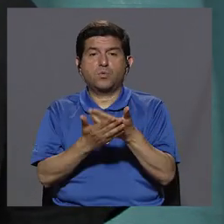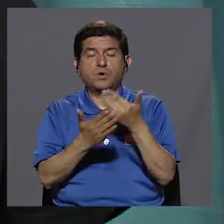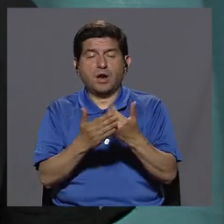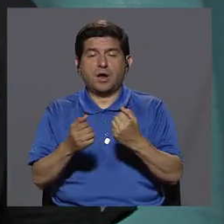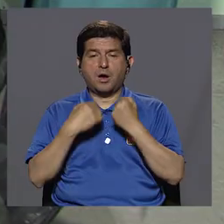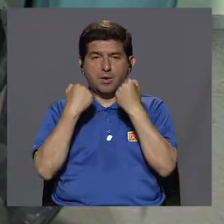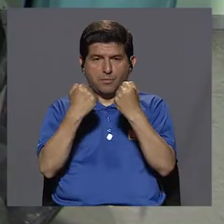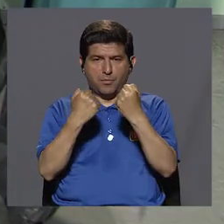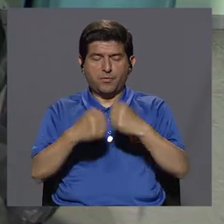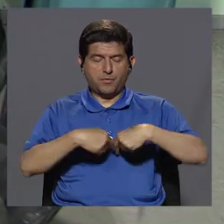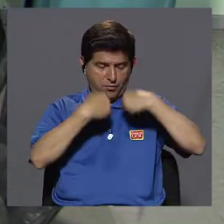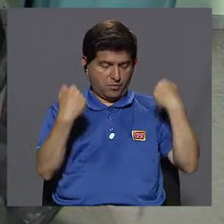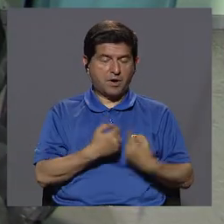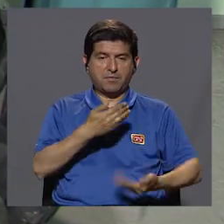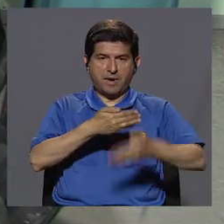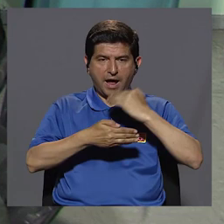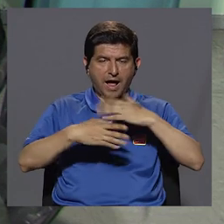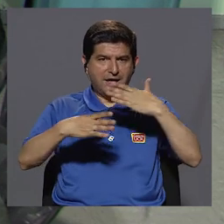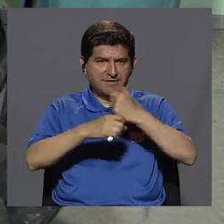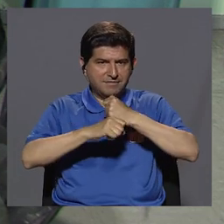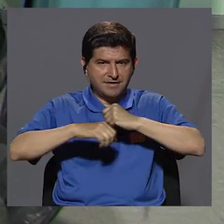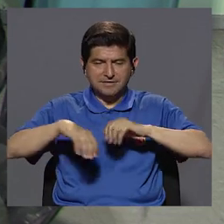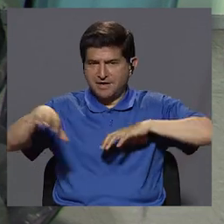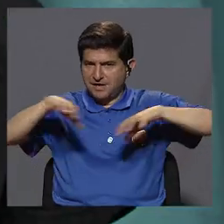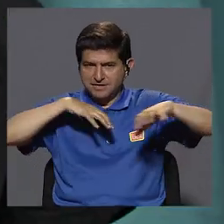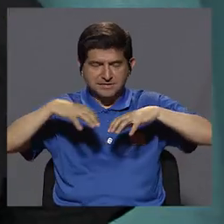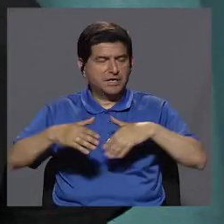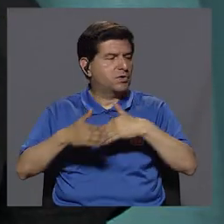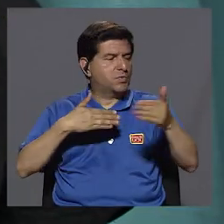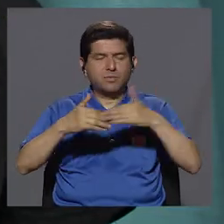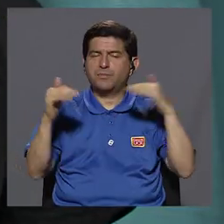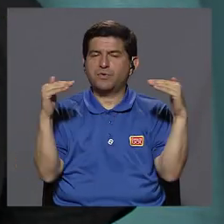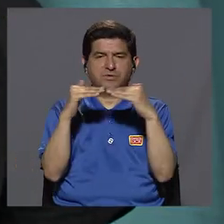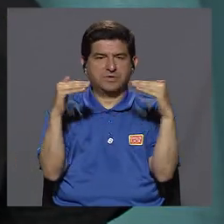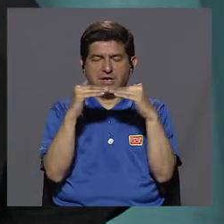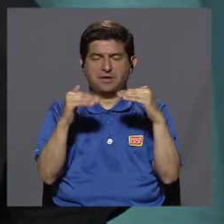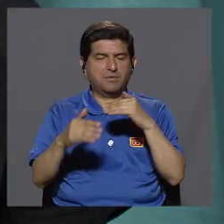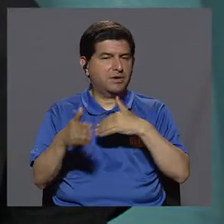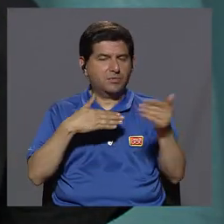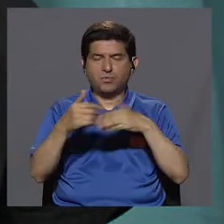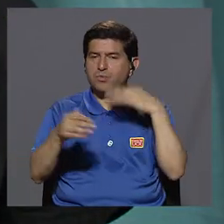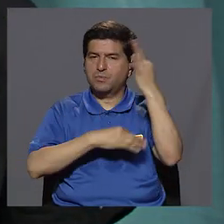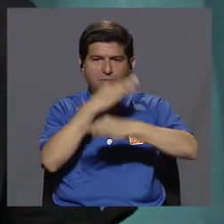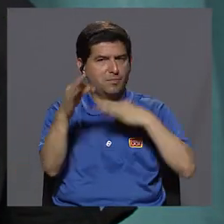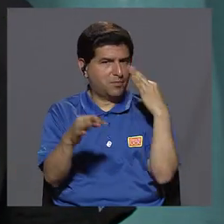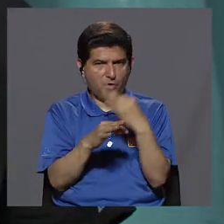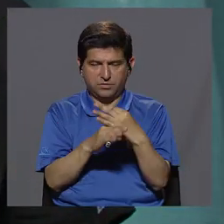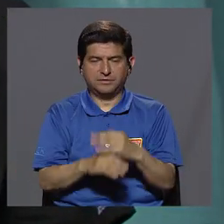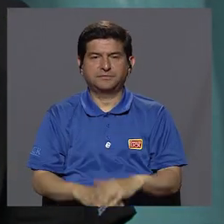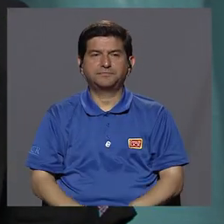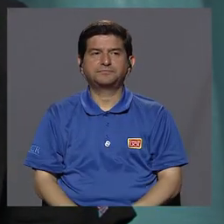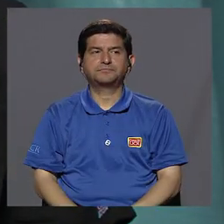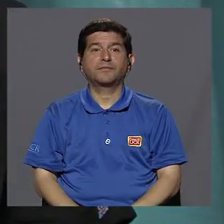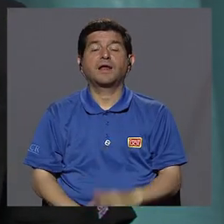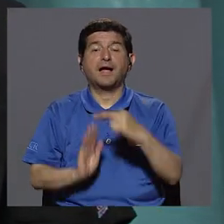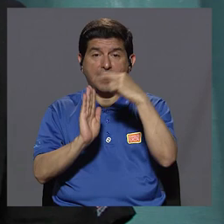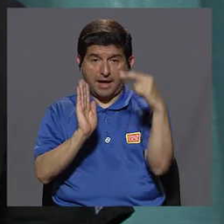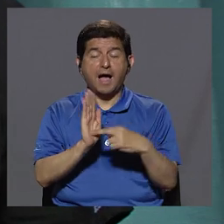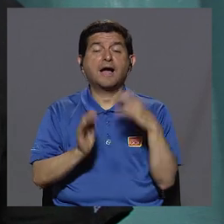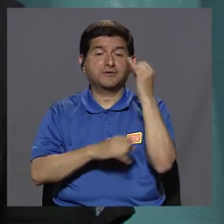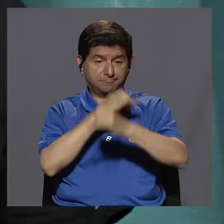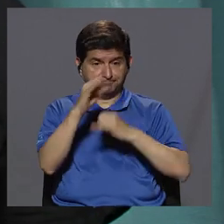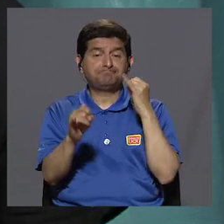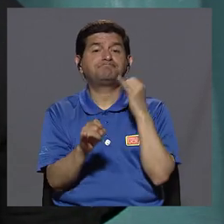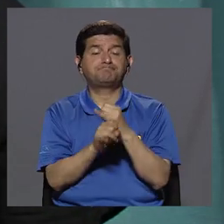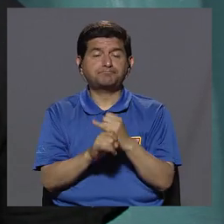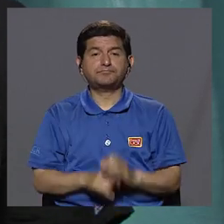ejercicio cualquier tipo de ejercicio o cualquier nivel digamos cualquier nivel ya cualquier tipo de ejercicio de hecho por ejemplo hay regulaciones